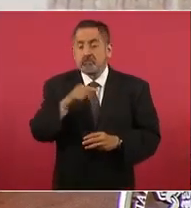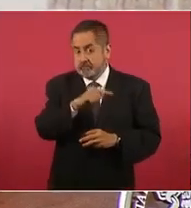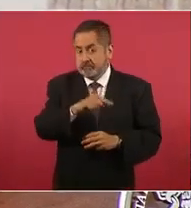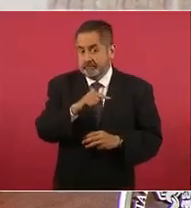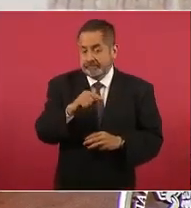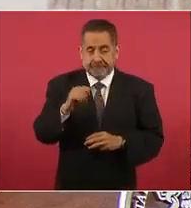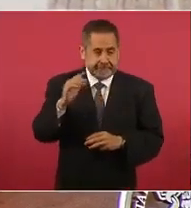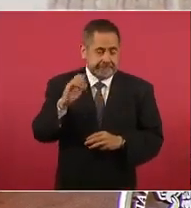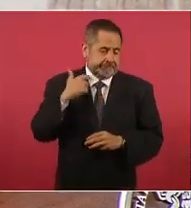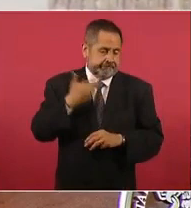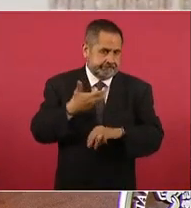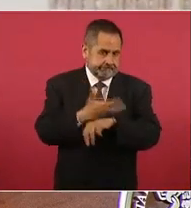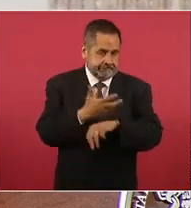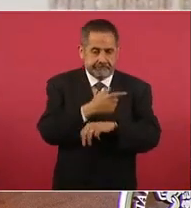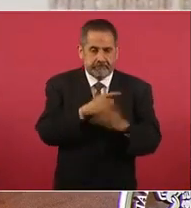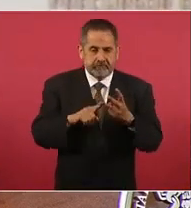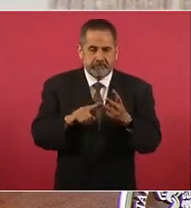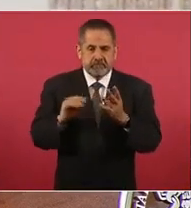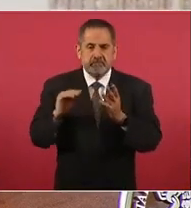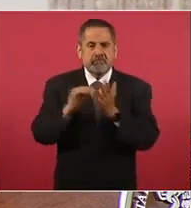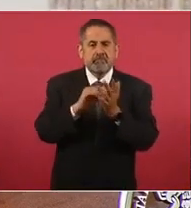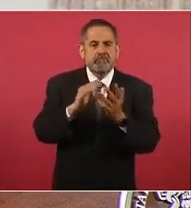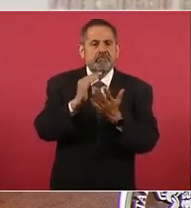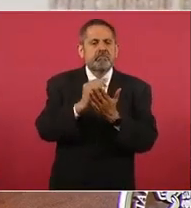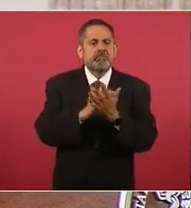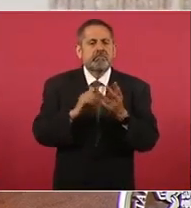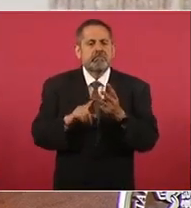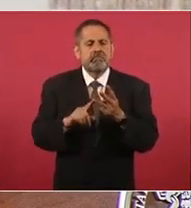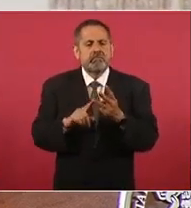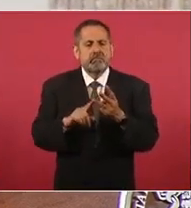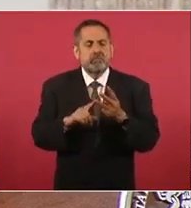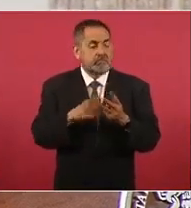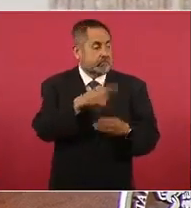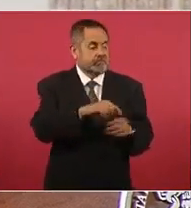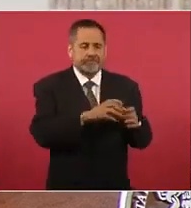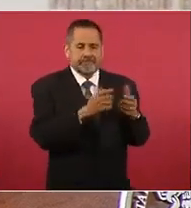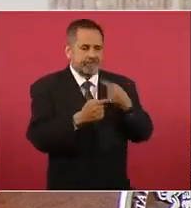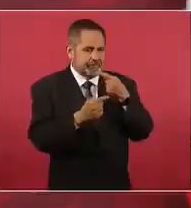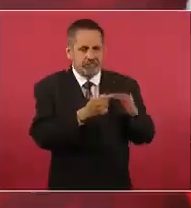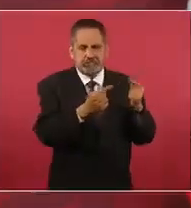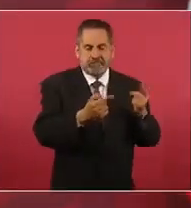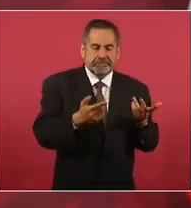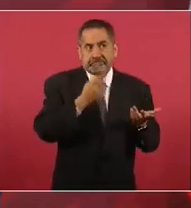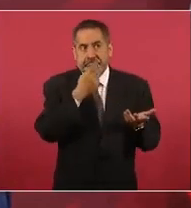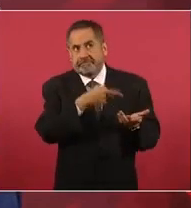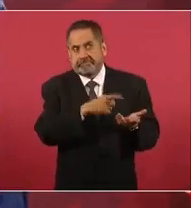estableció una medida que los conservadores dirían ahora